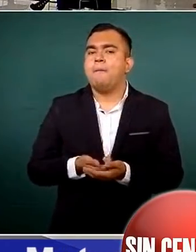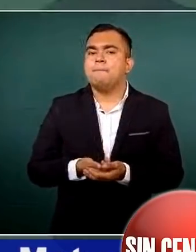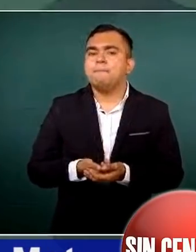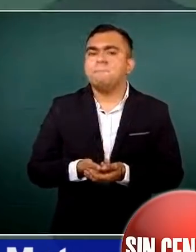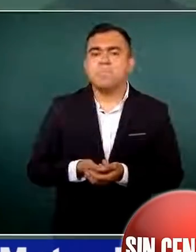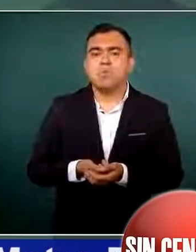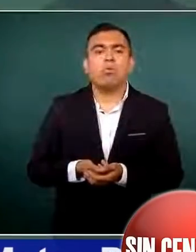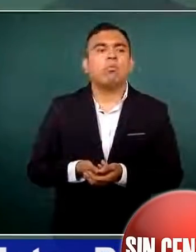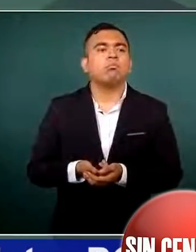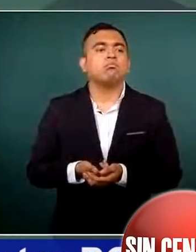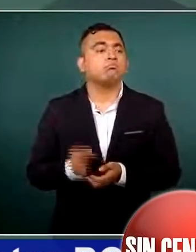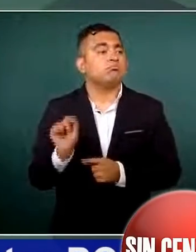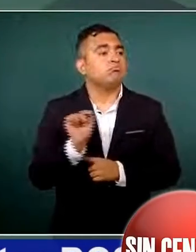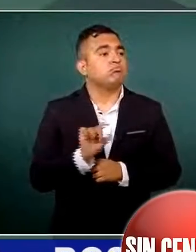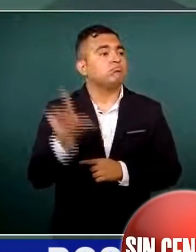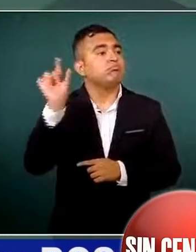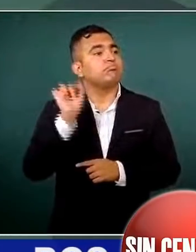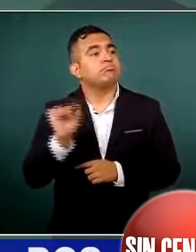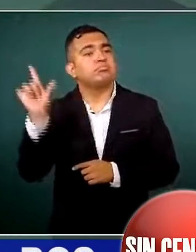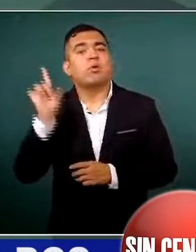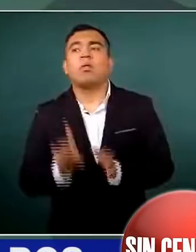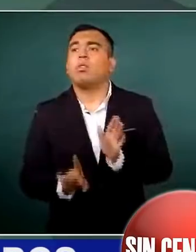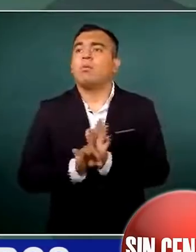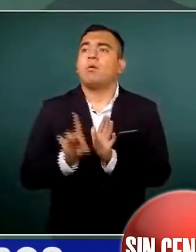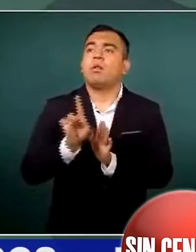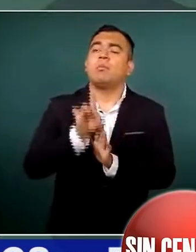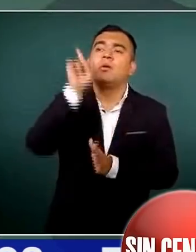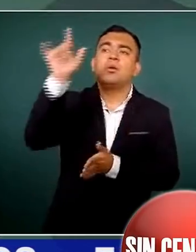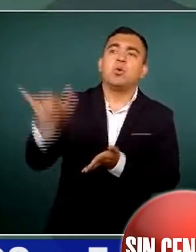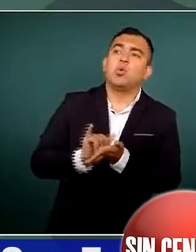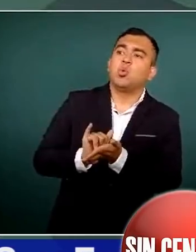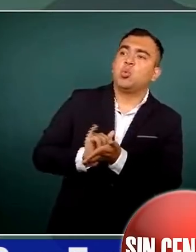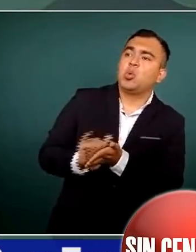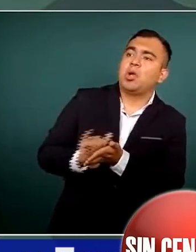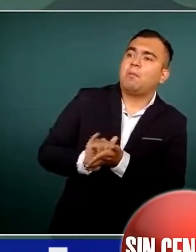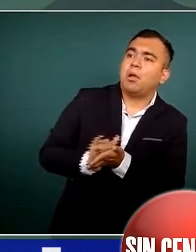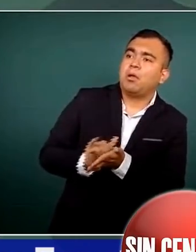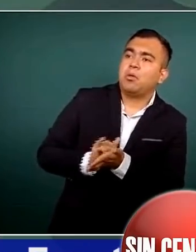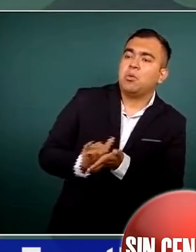sus departamentos en Nueva York,